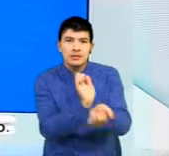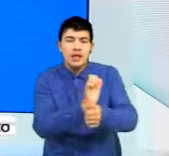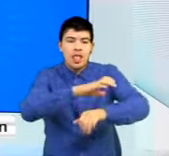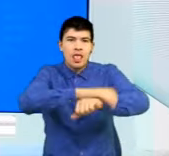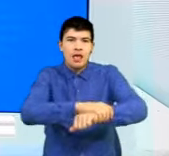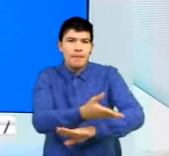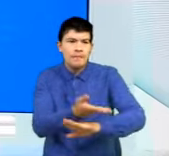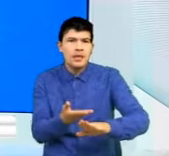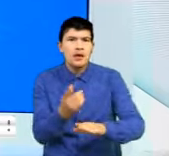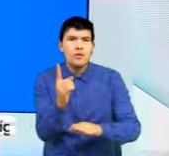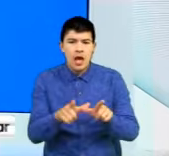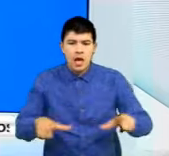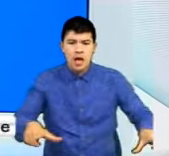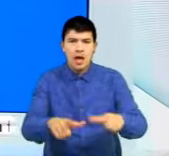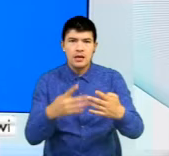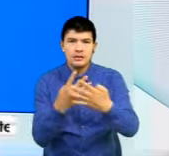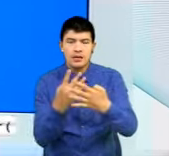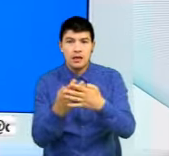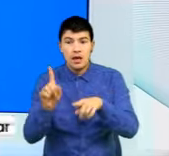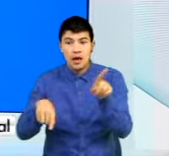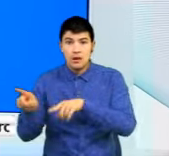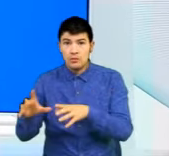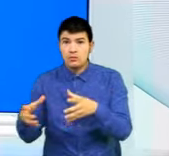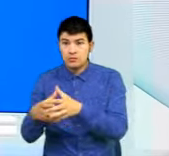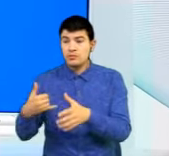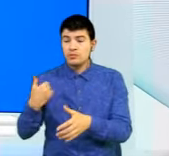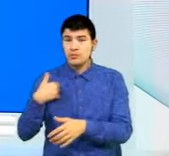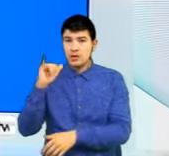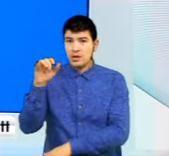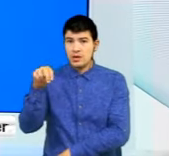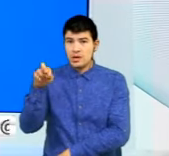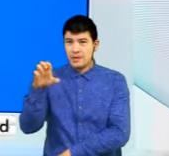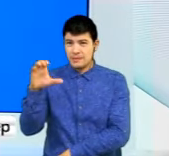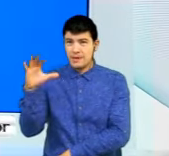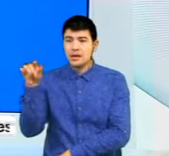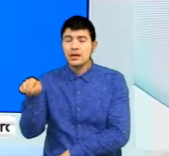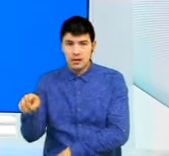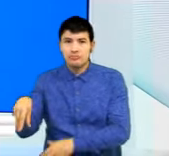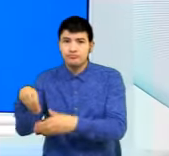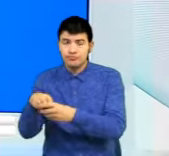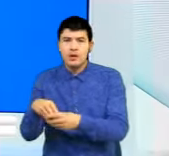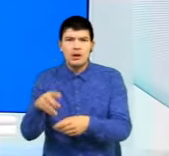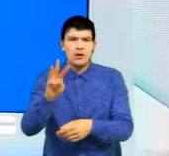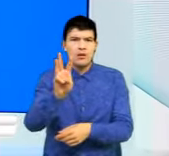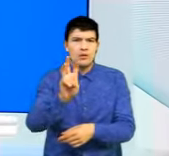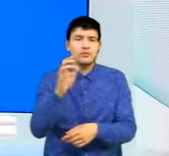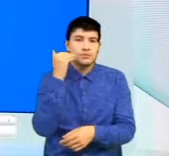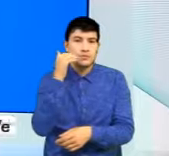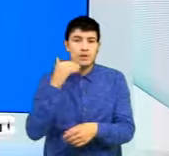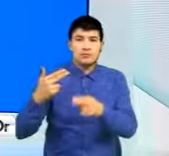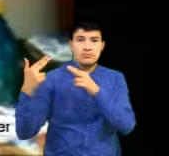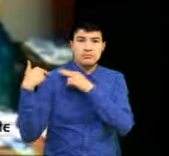hasta por una celda. Varios guardianes del INPEP estarían involucrados. 8 mujeres fueron capturadas, todas integrantes de una misma familia.